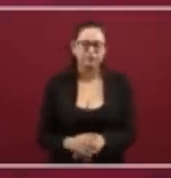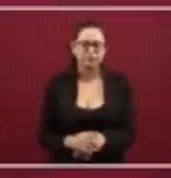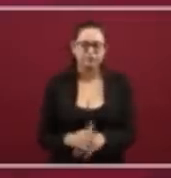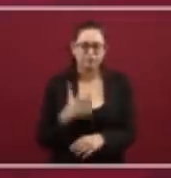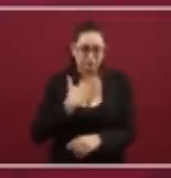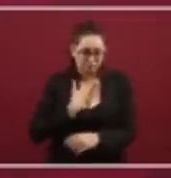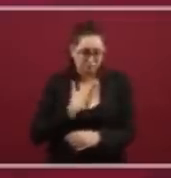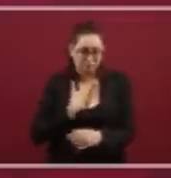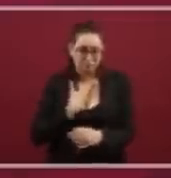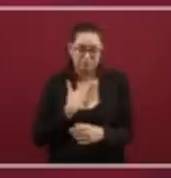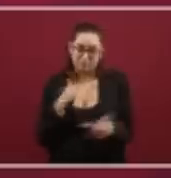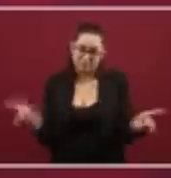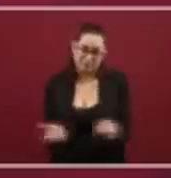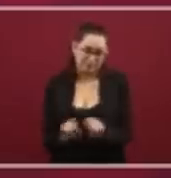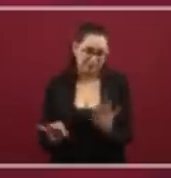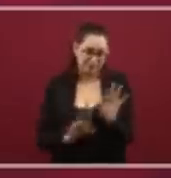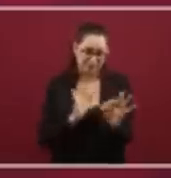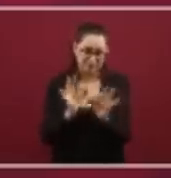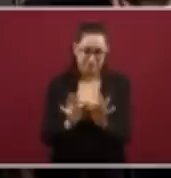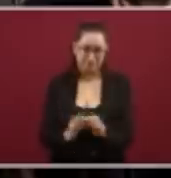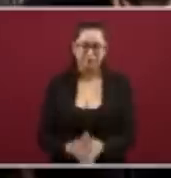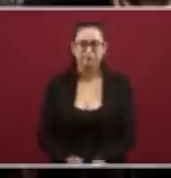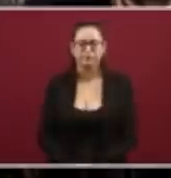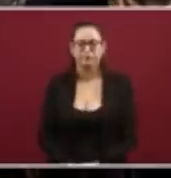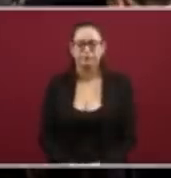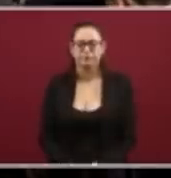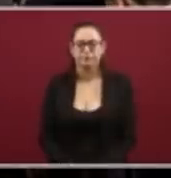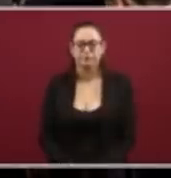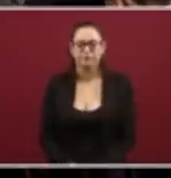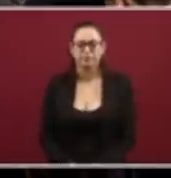puede ver sería todo señor presidente